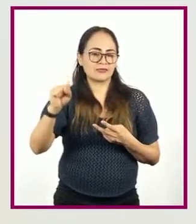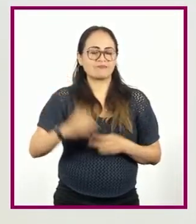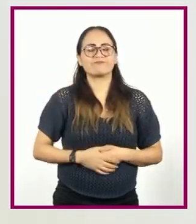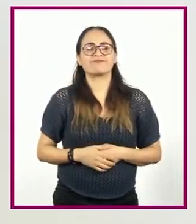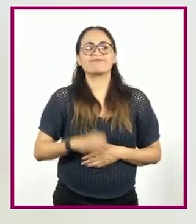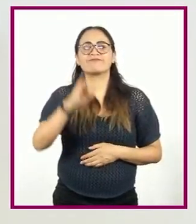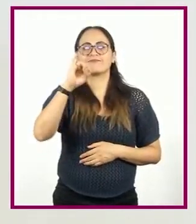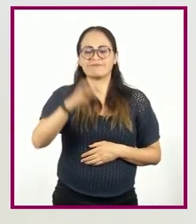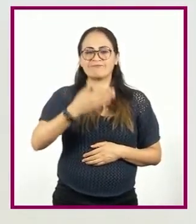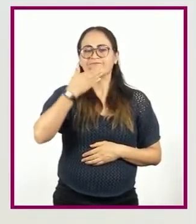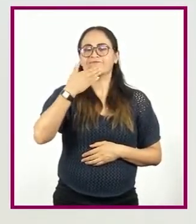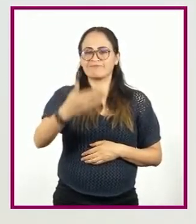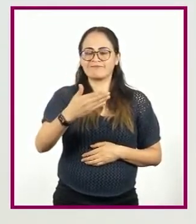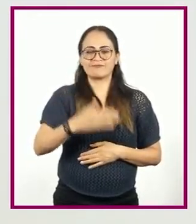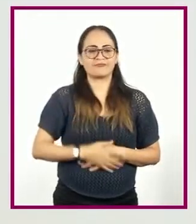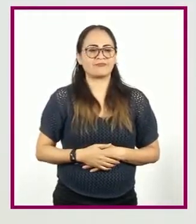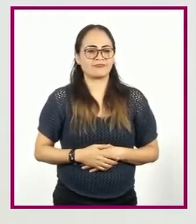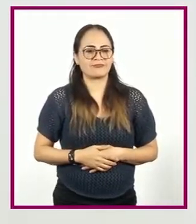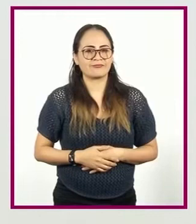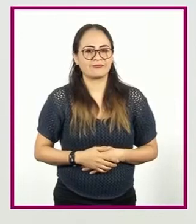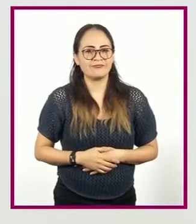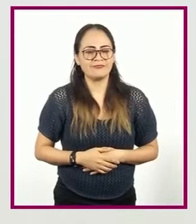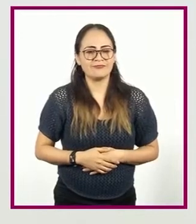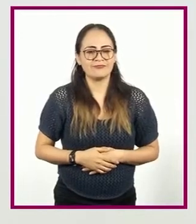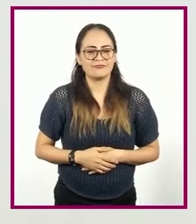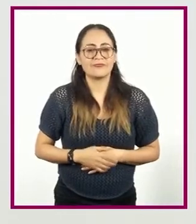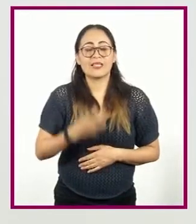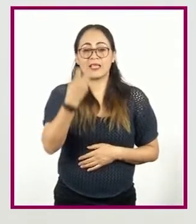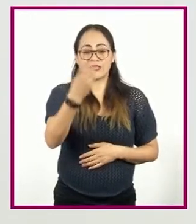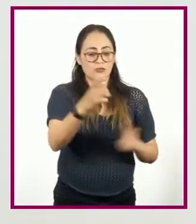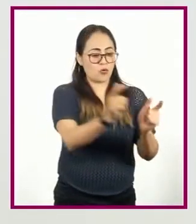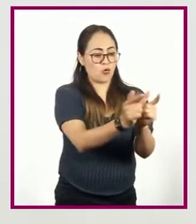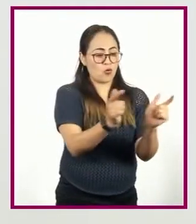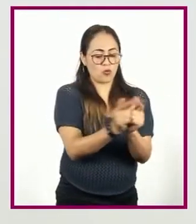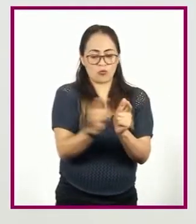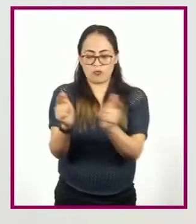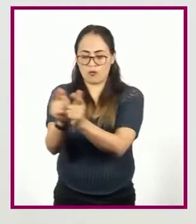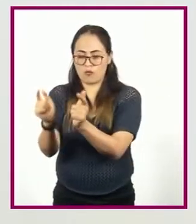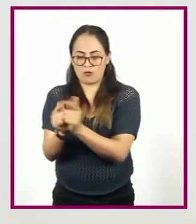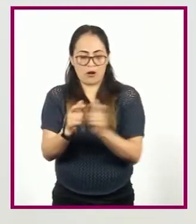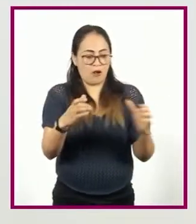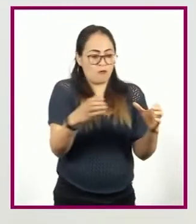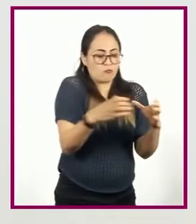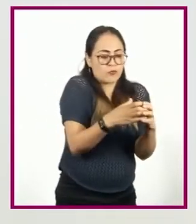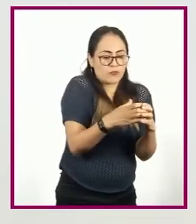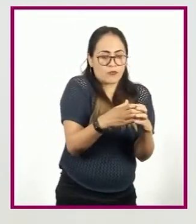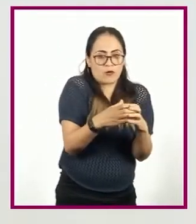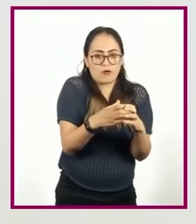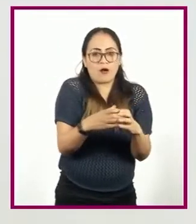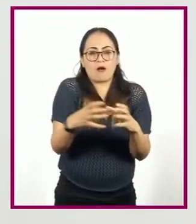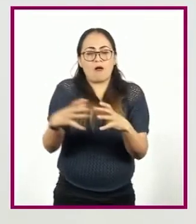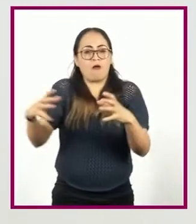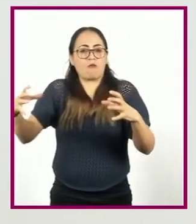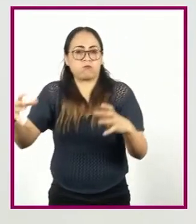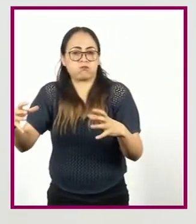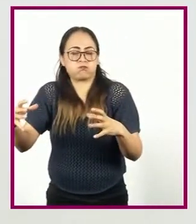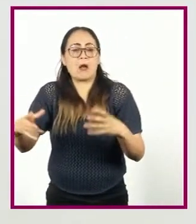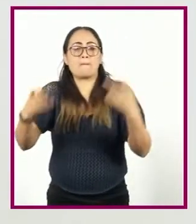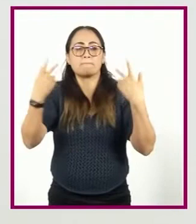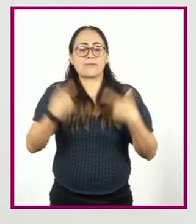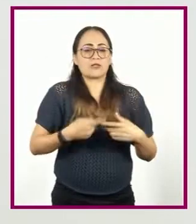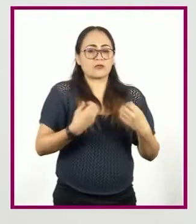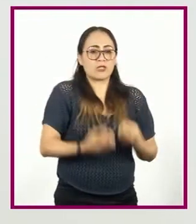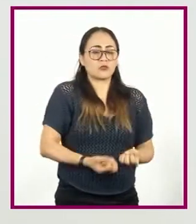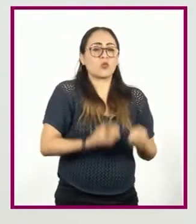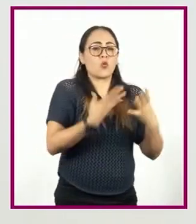sí. Ujú, ujú. Estos grupos se diferenciaban por la cantidad de integrantes que las